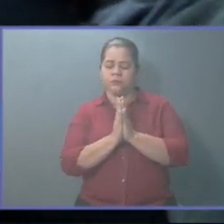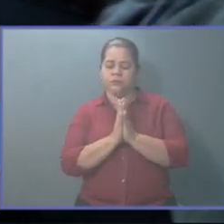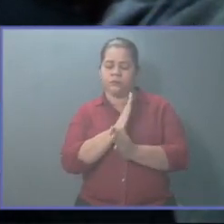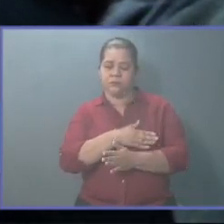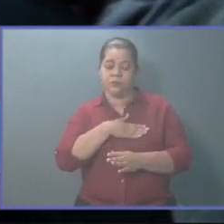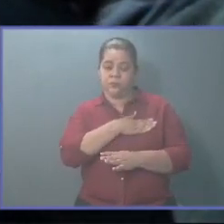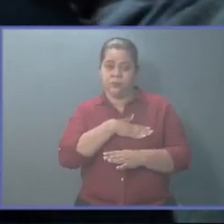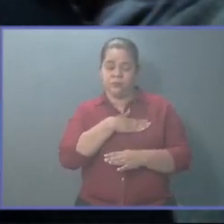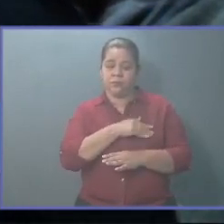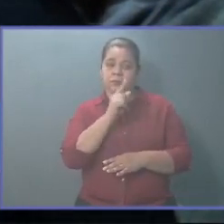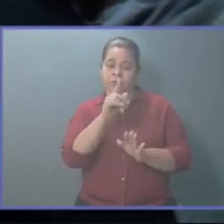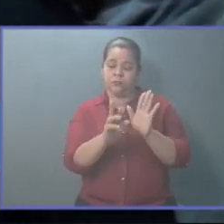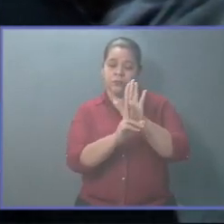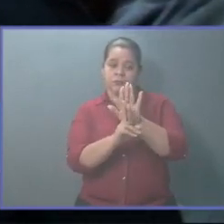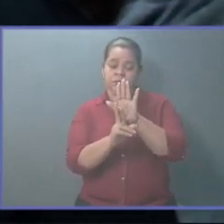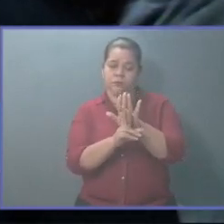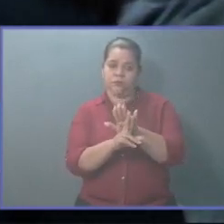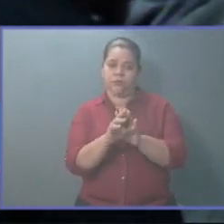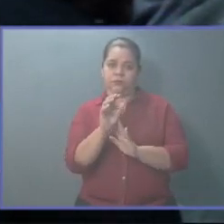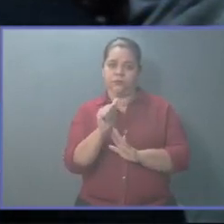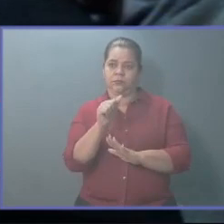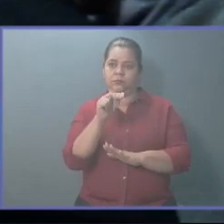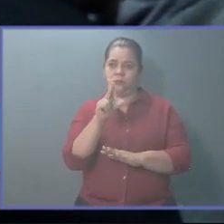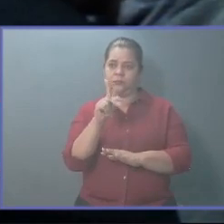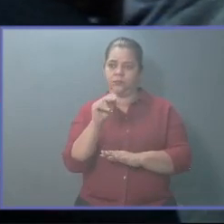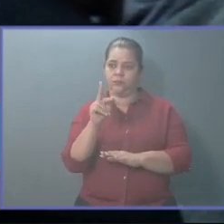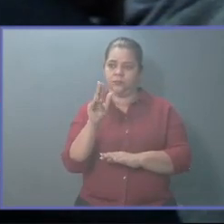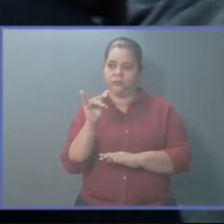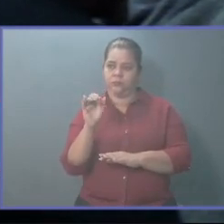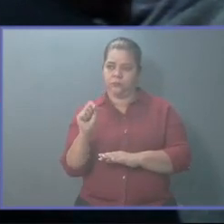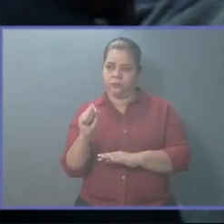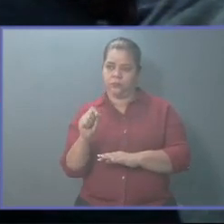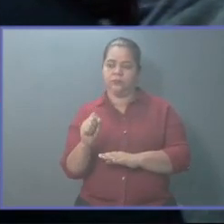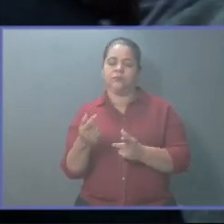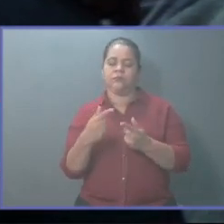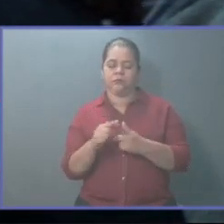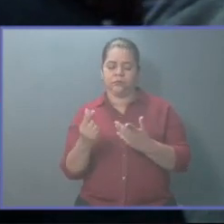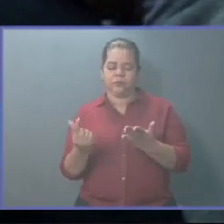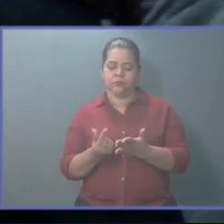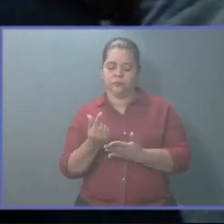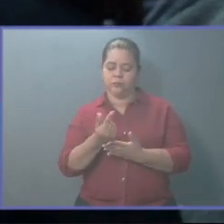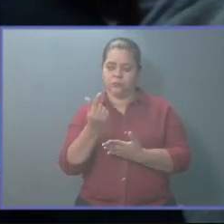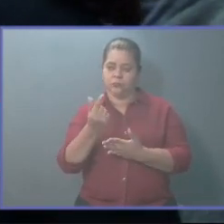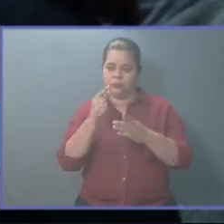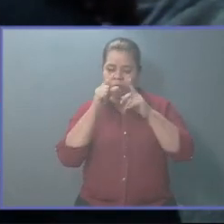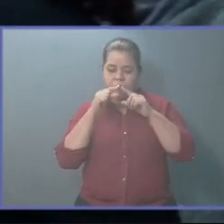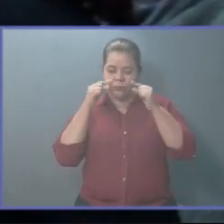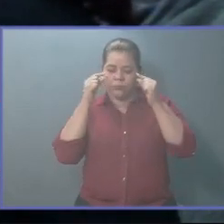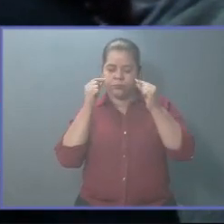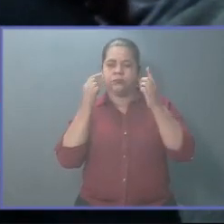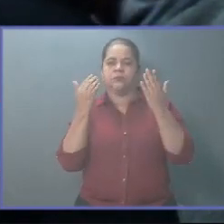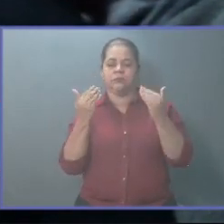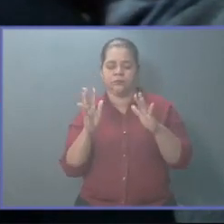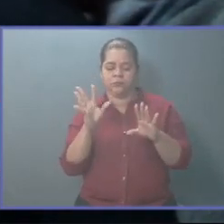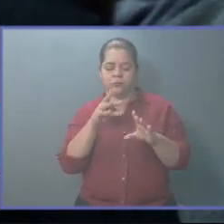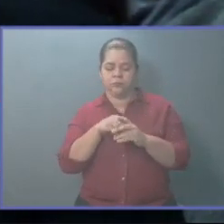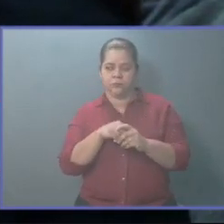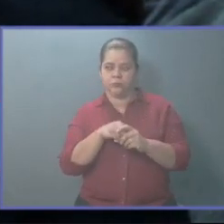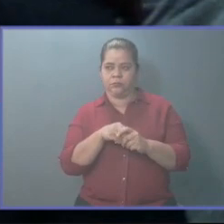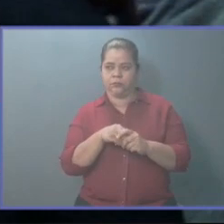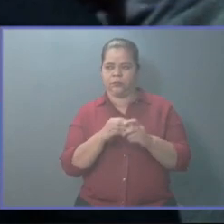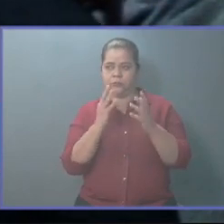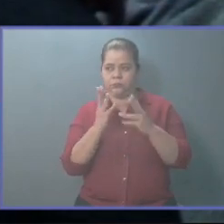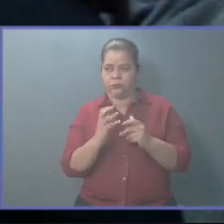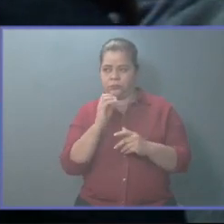aquí hay una representación de UPRIDES, pero previsiblemente la Universidad Francisco Gaviria también está en el otro. Entonces,